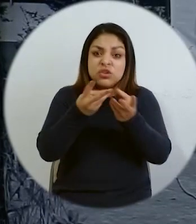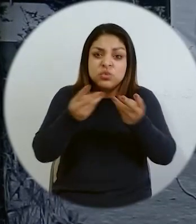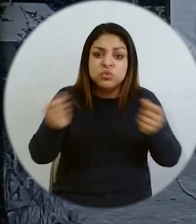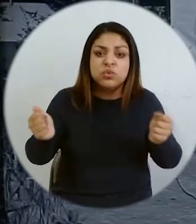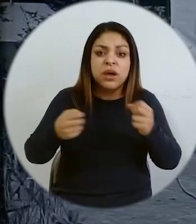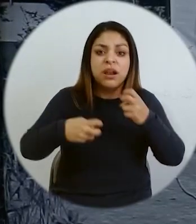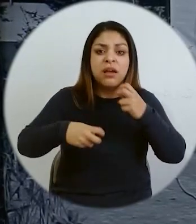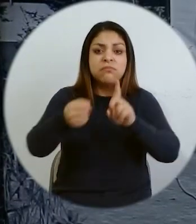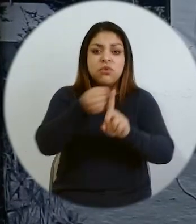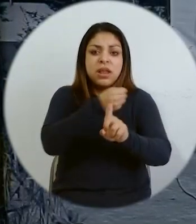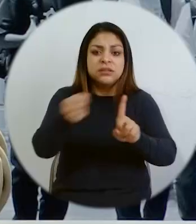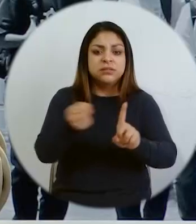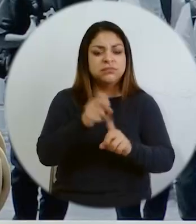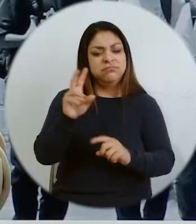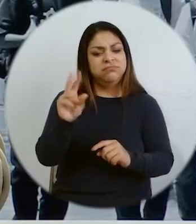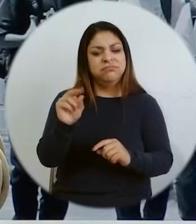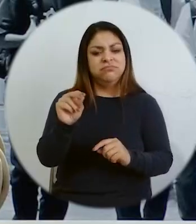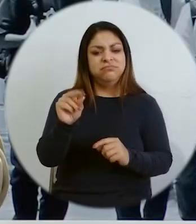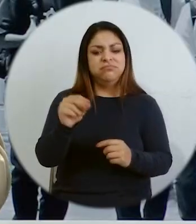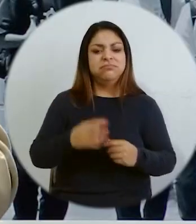a la violencia, ¿verdad?